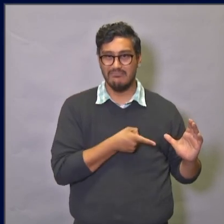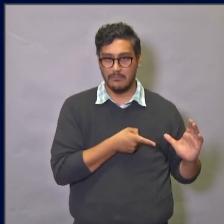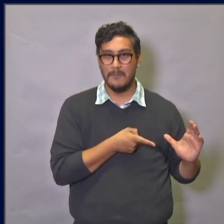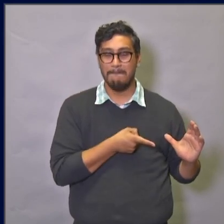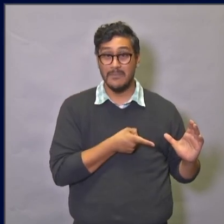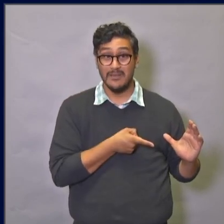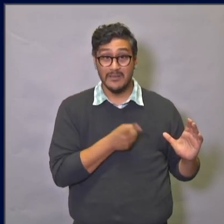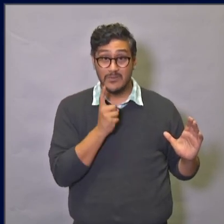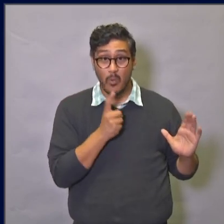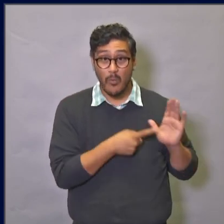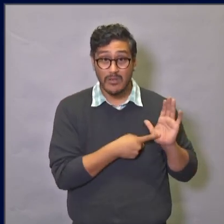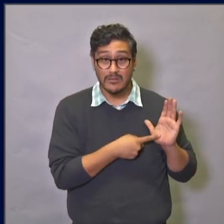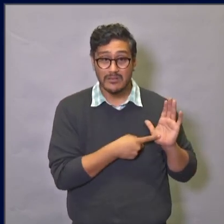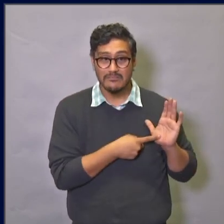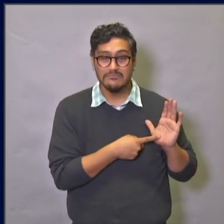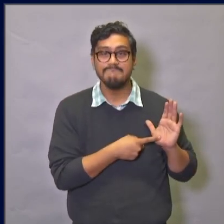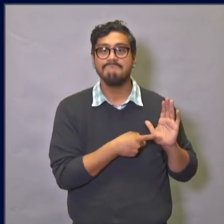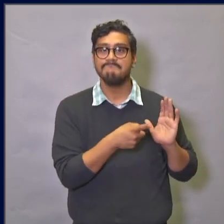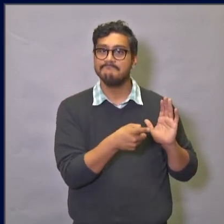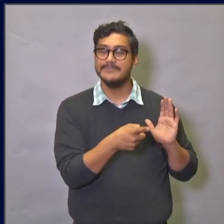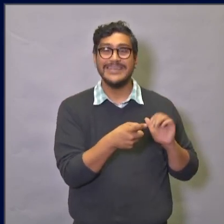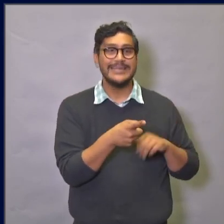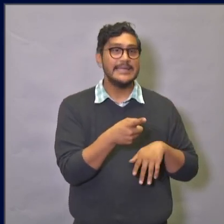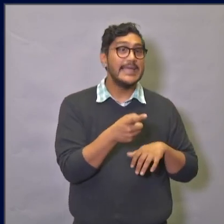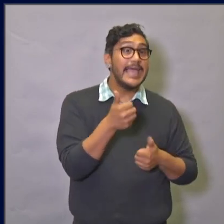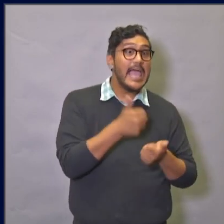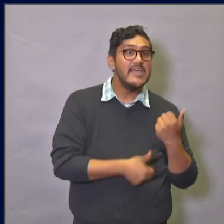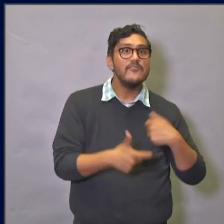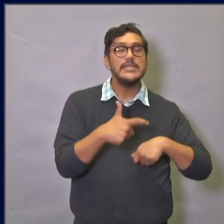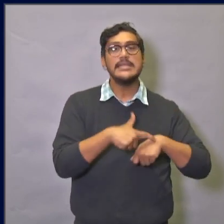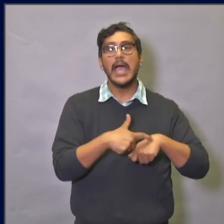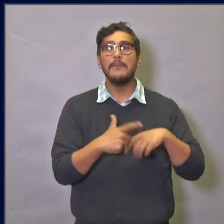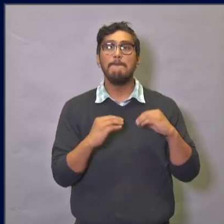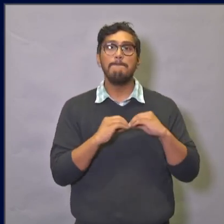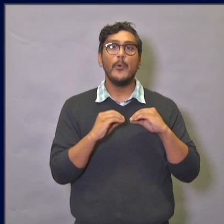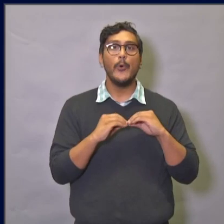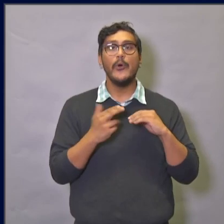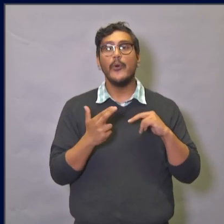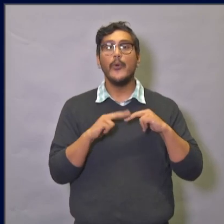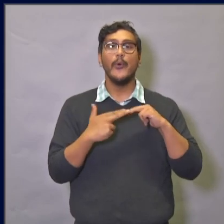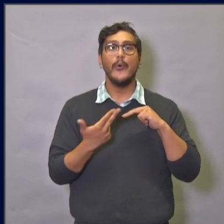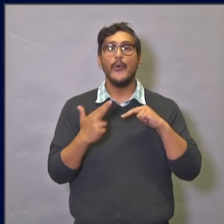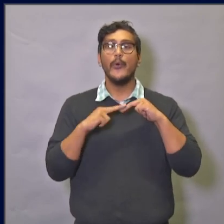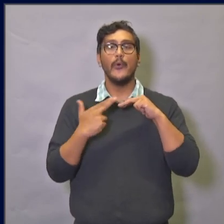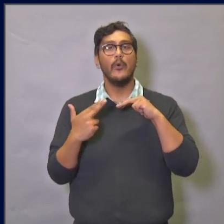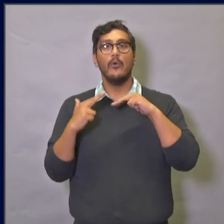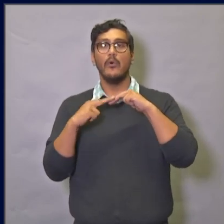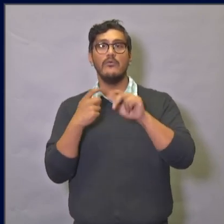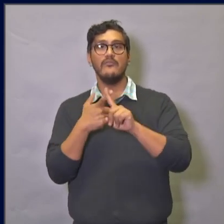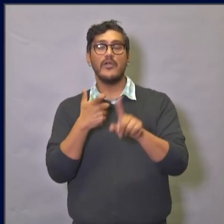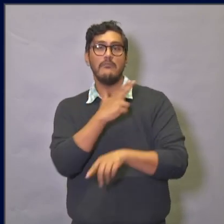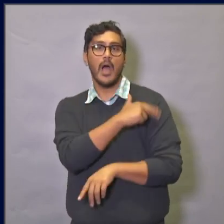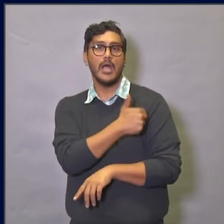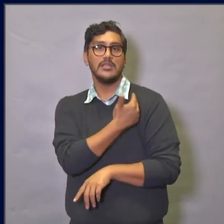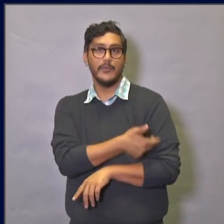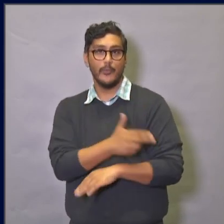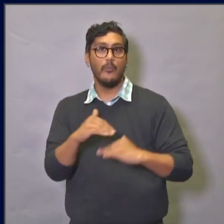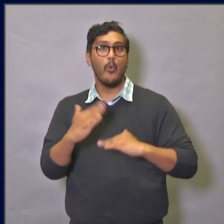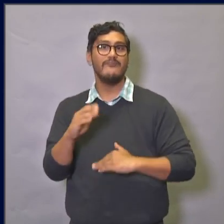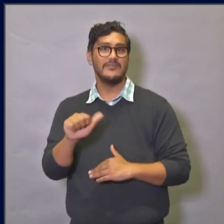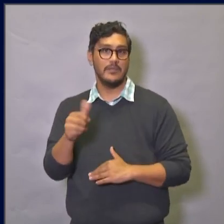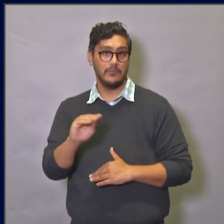podemos ver, son un número cada vez más alto de personas que han estado hospitalizadas, en más del